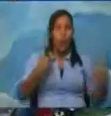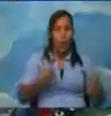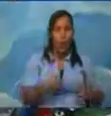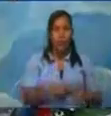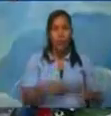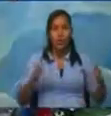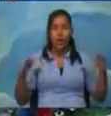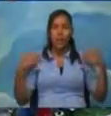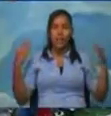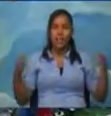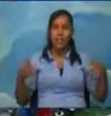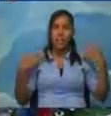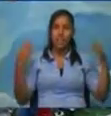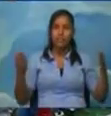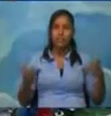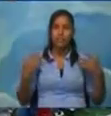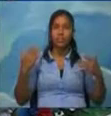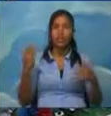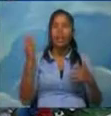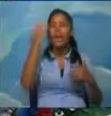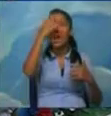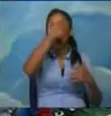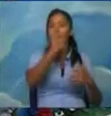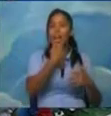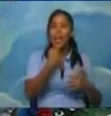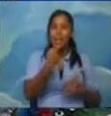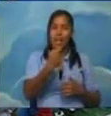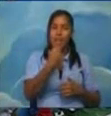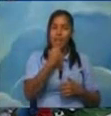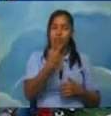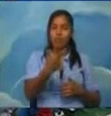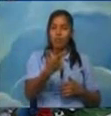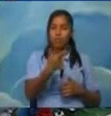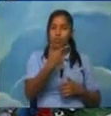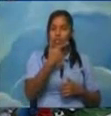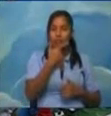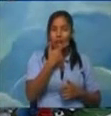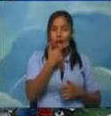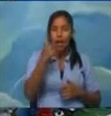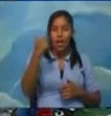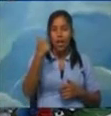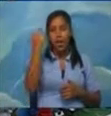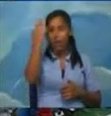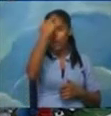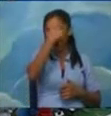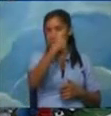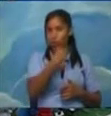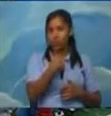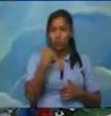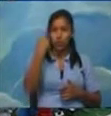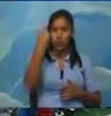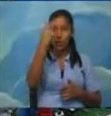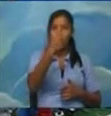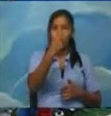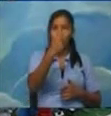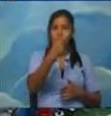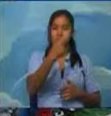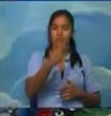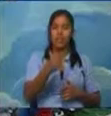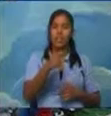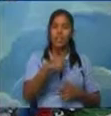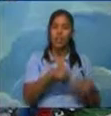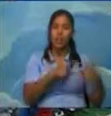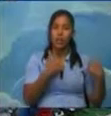el corazón alegre hermosea, hermosea el rostro. El